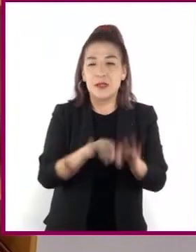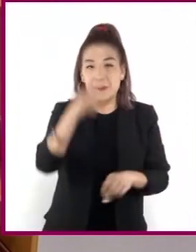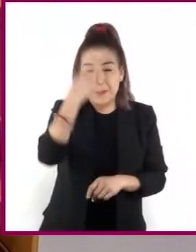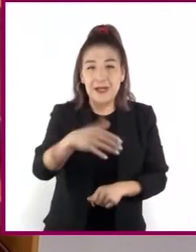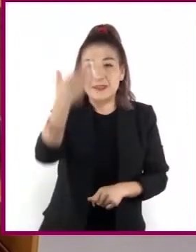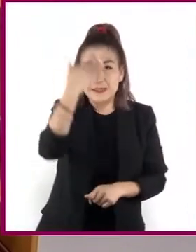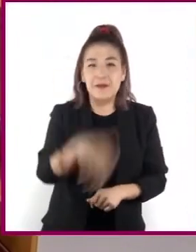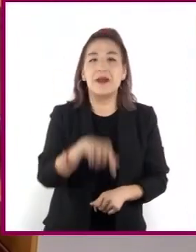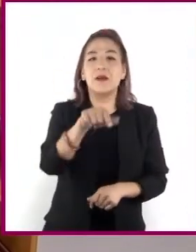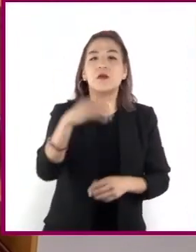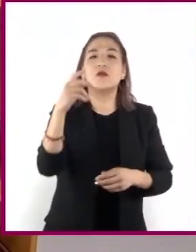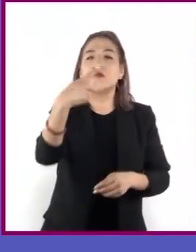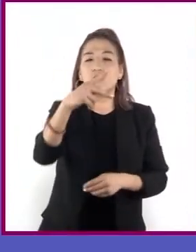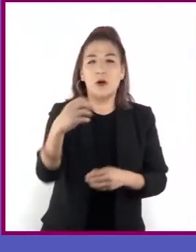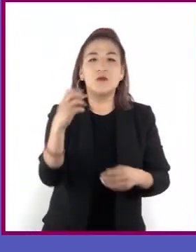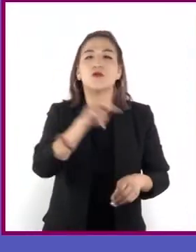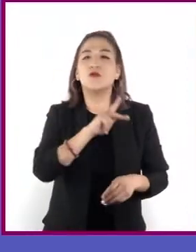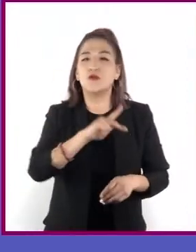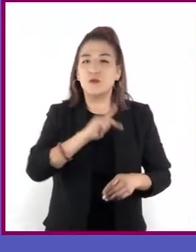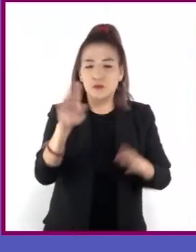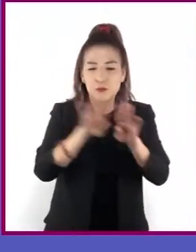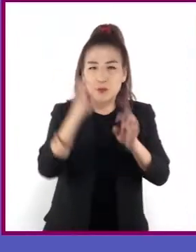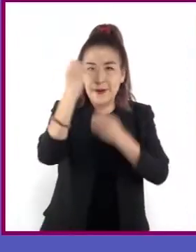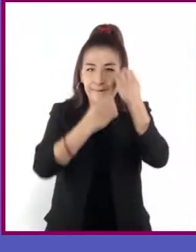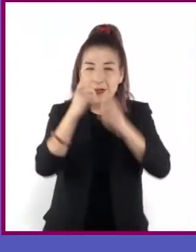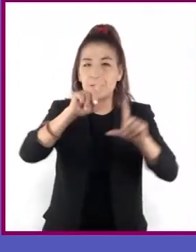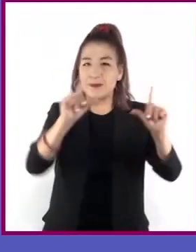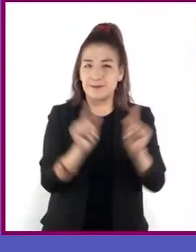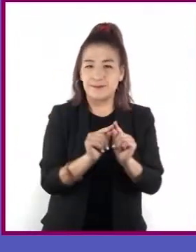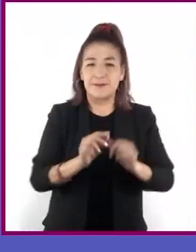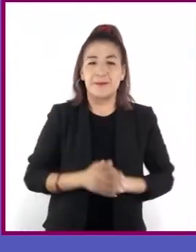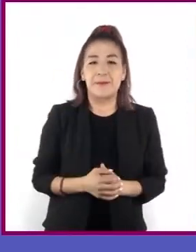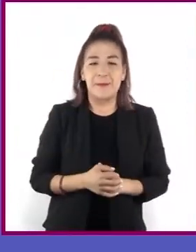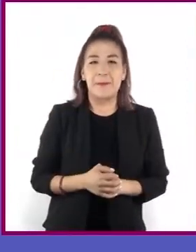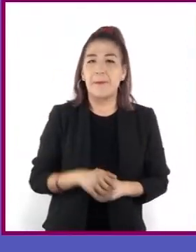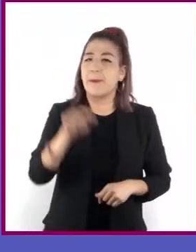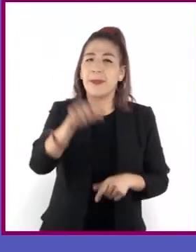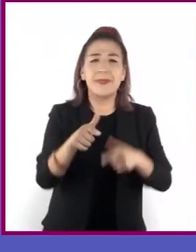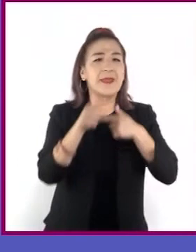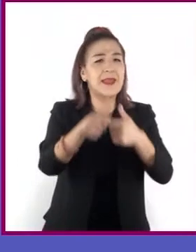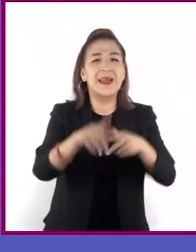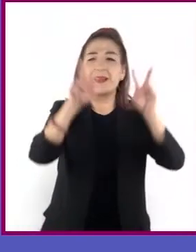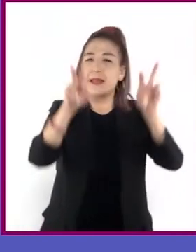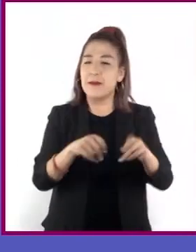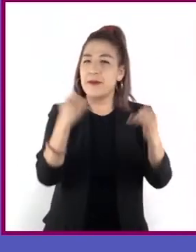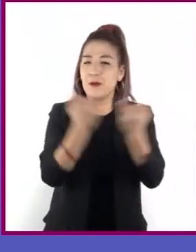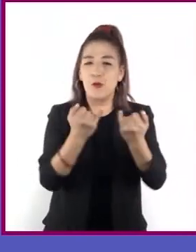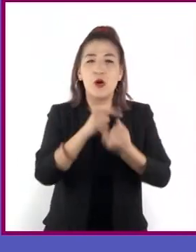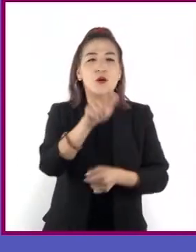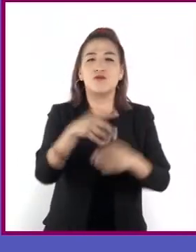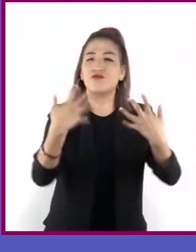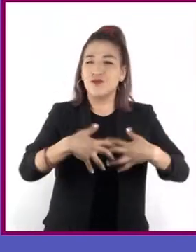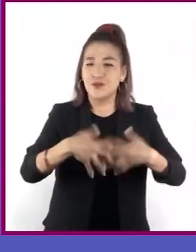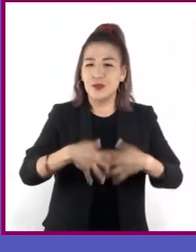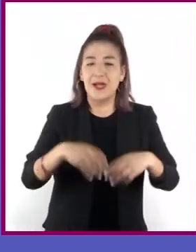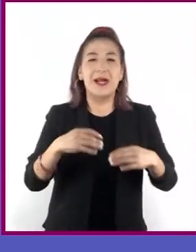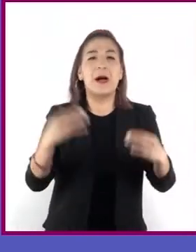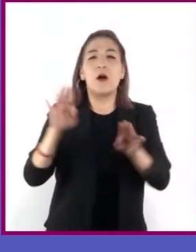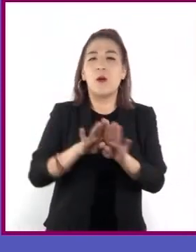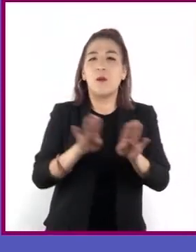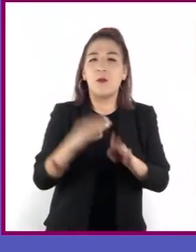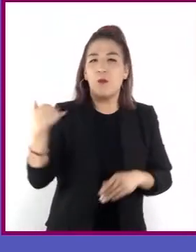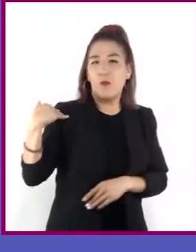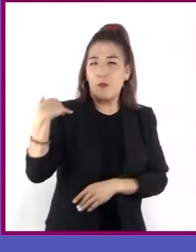considerar al autoevaluar nuestro resumen. El tema sigue siendo la industria de la moda, pero el subtema cambia. Ahora es